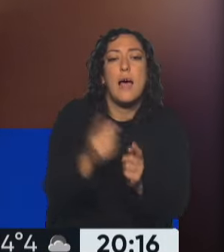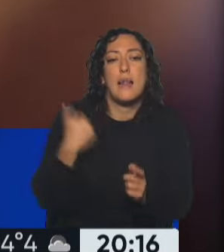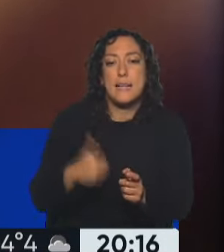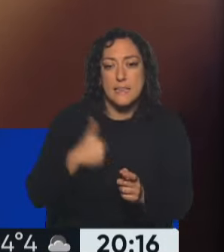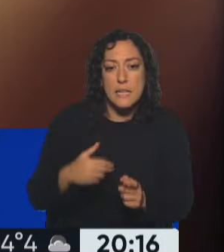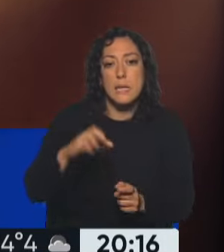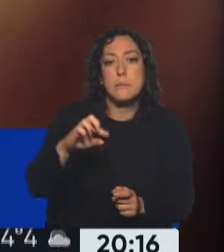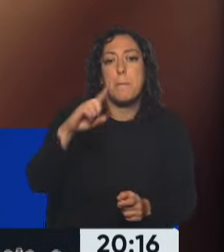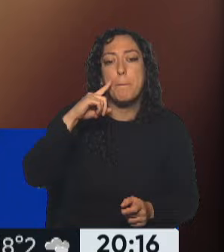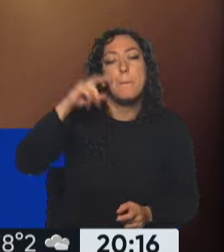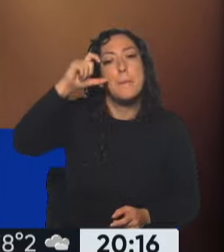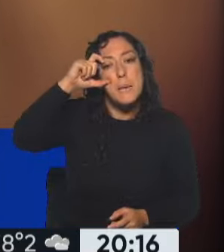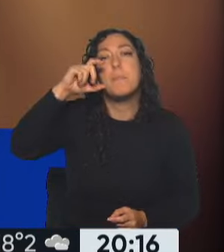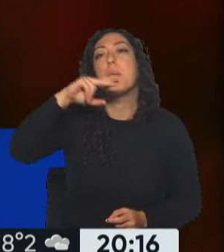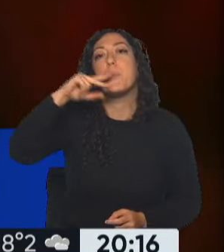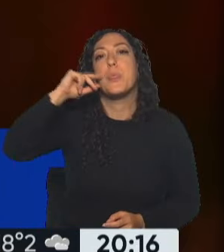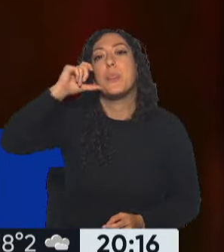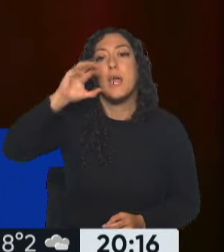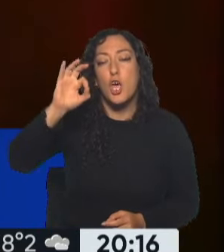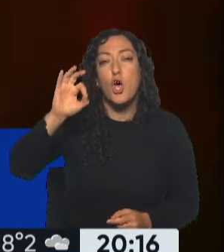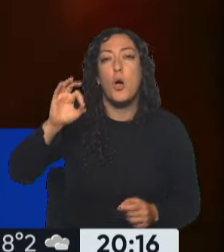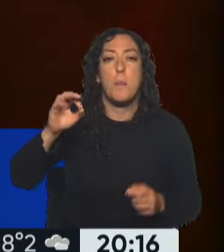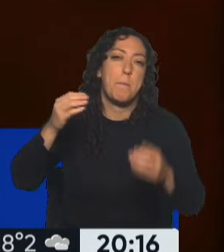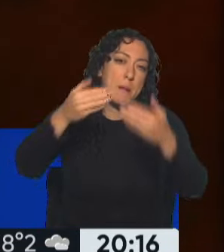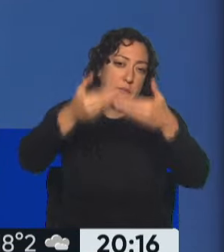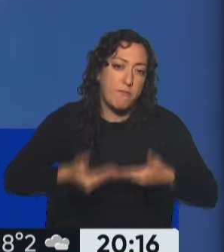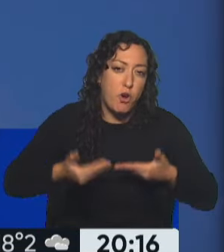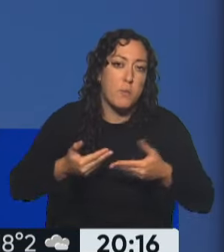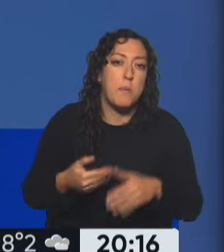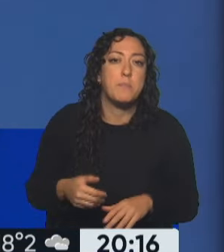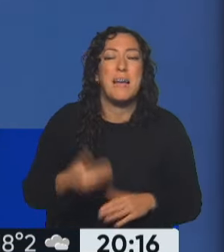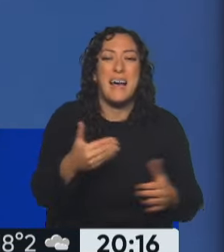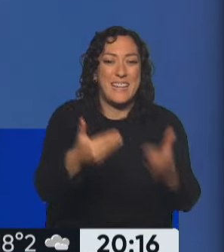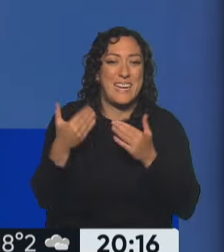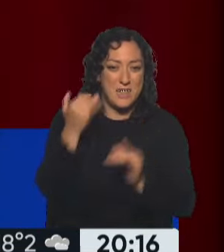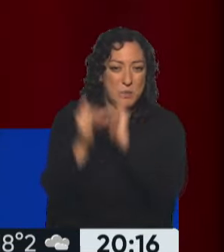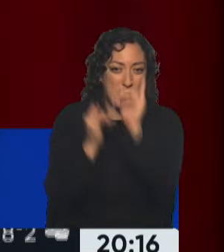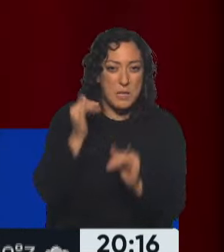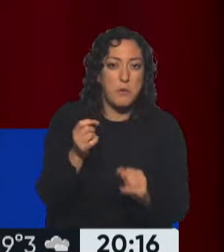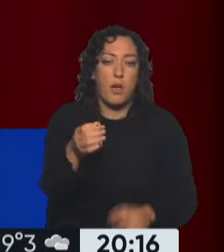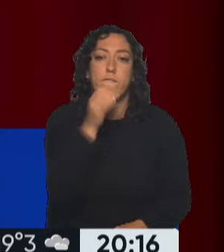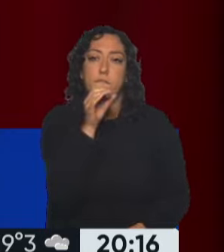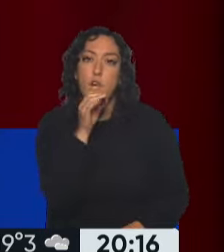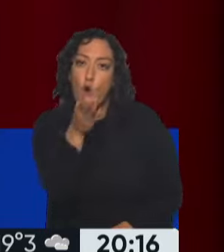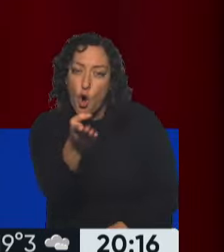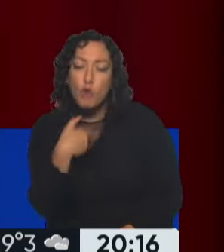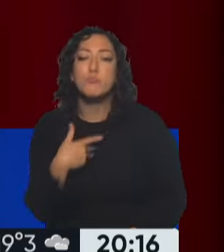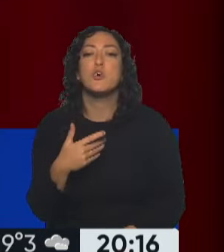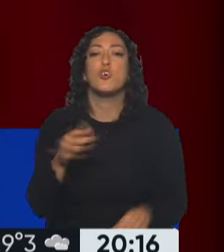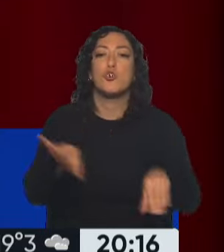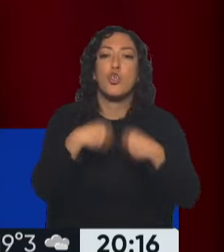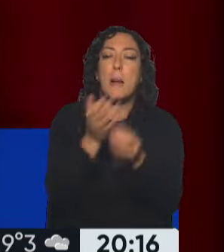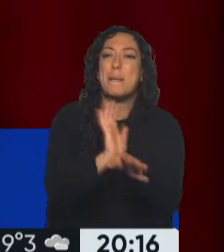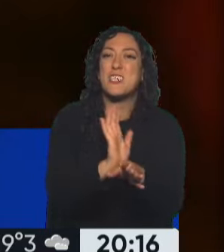un lanzamiento global. Ahí estamos viendo una parte del avance porque vamos a poder ver a este gran humorista en 5